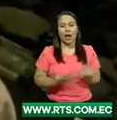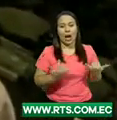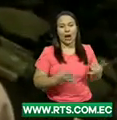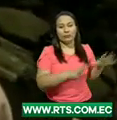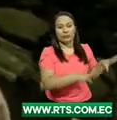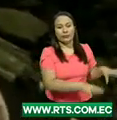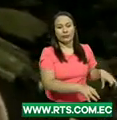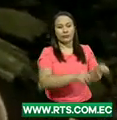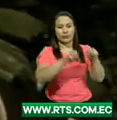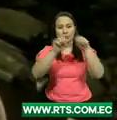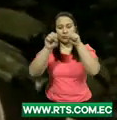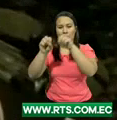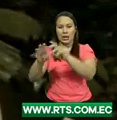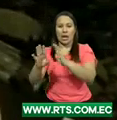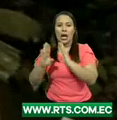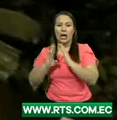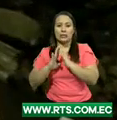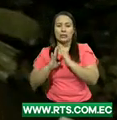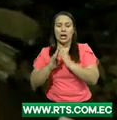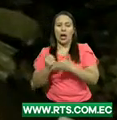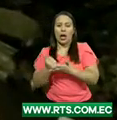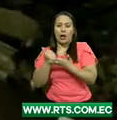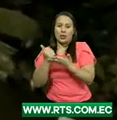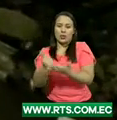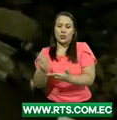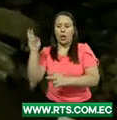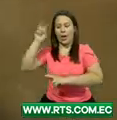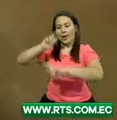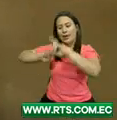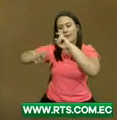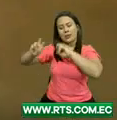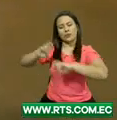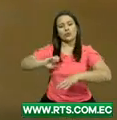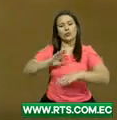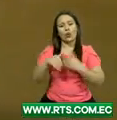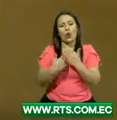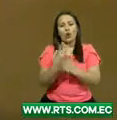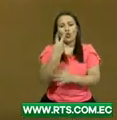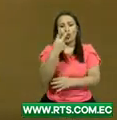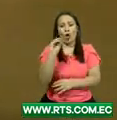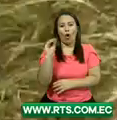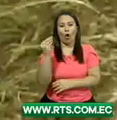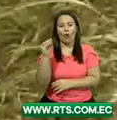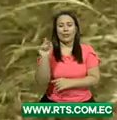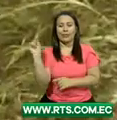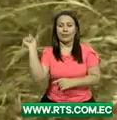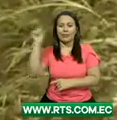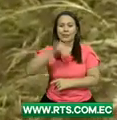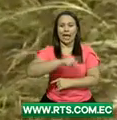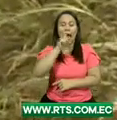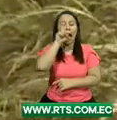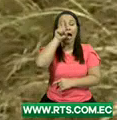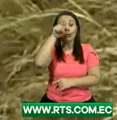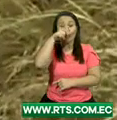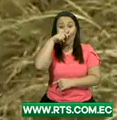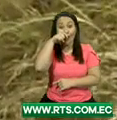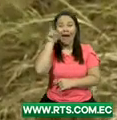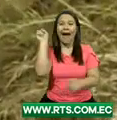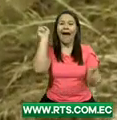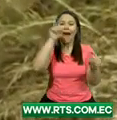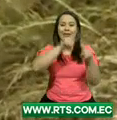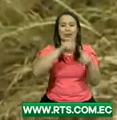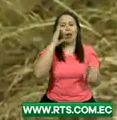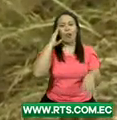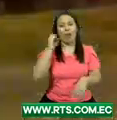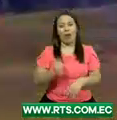hacia una casa asistencial para su evaluación los dos jóvenes venían de la ciudad de azogues hasta la capital azuaya el